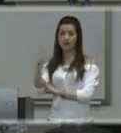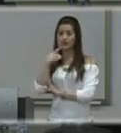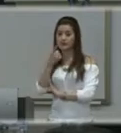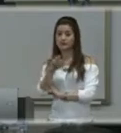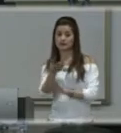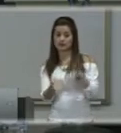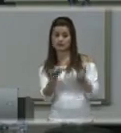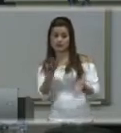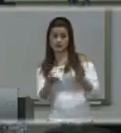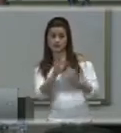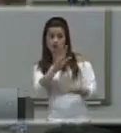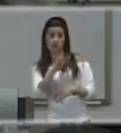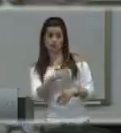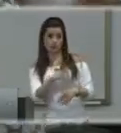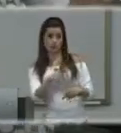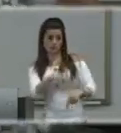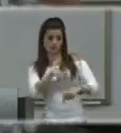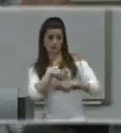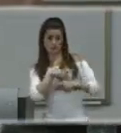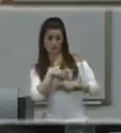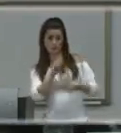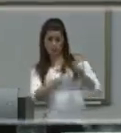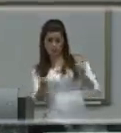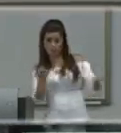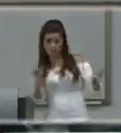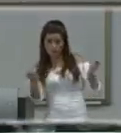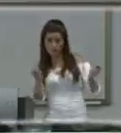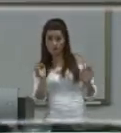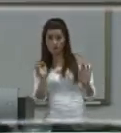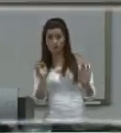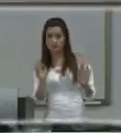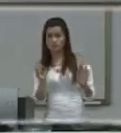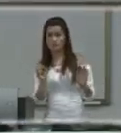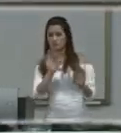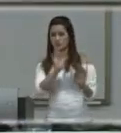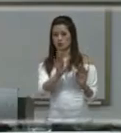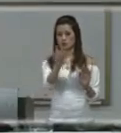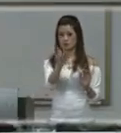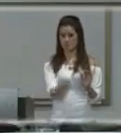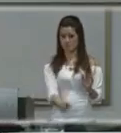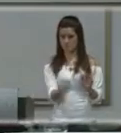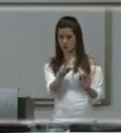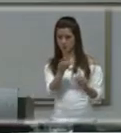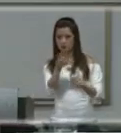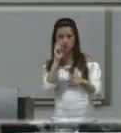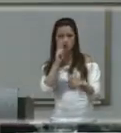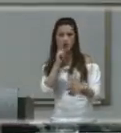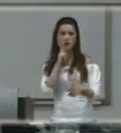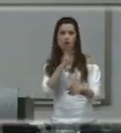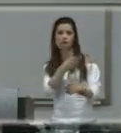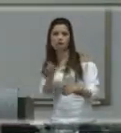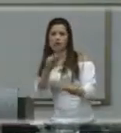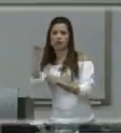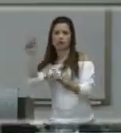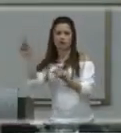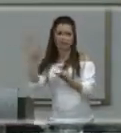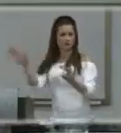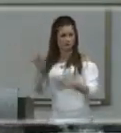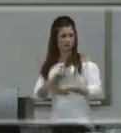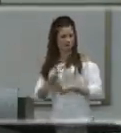Entonces, ni siquiera está relacionado con las habilidades que se le atribuyen a una persona sobre su sexualidad. El dictamen